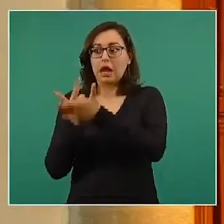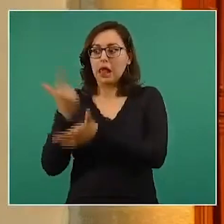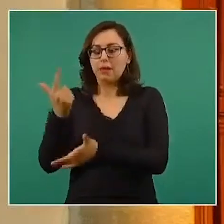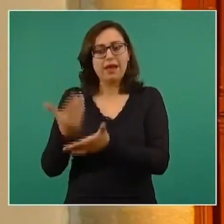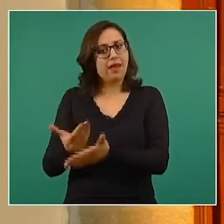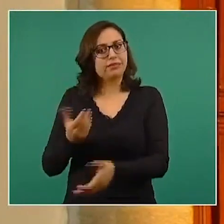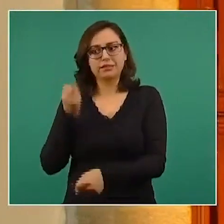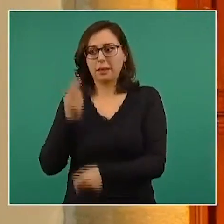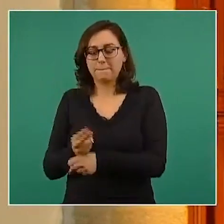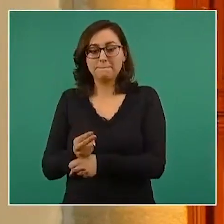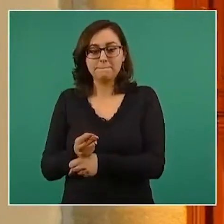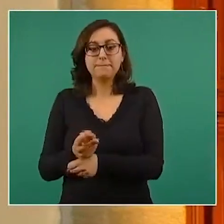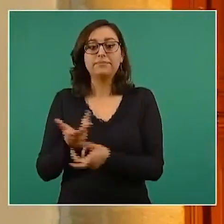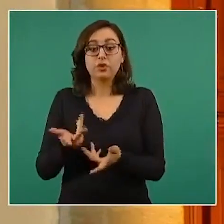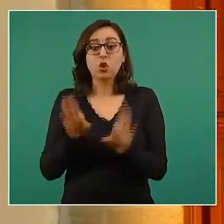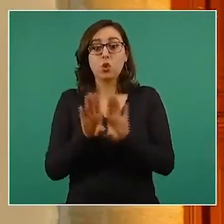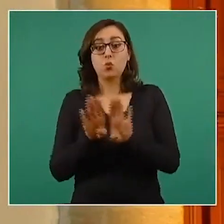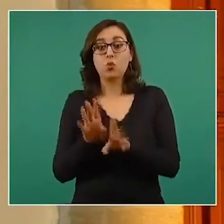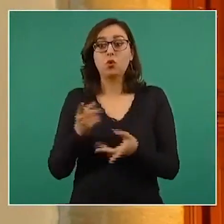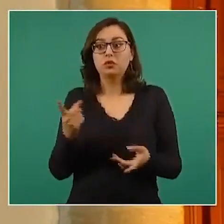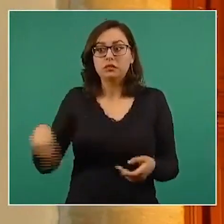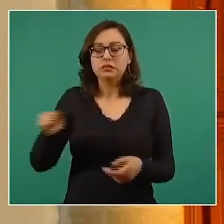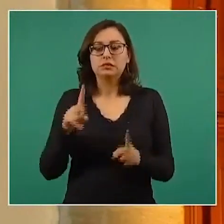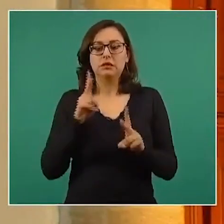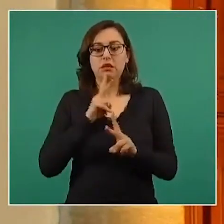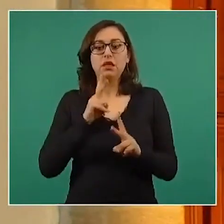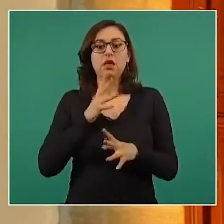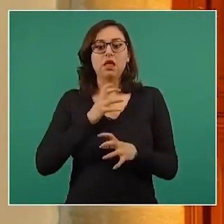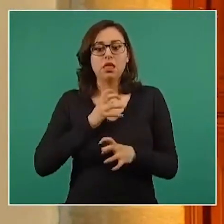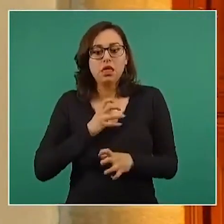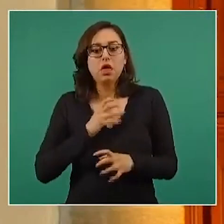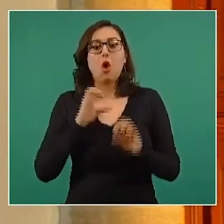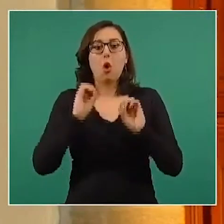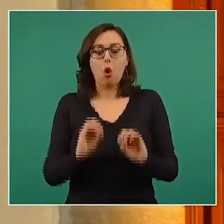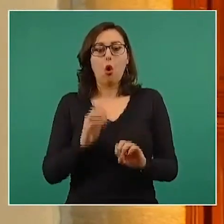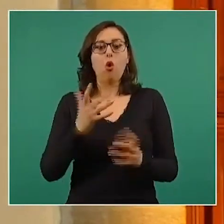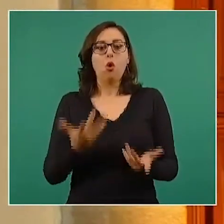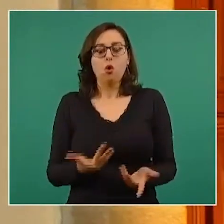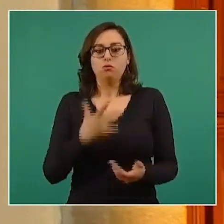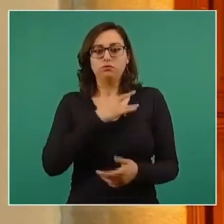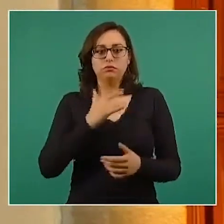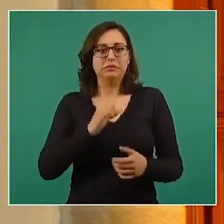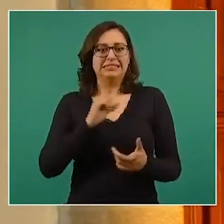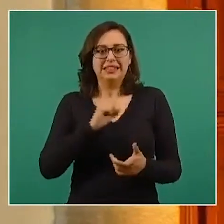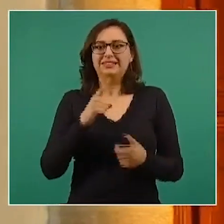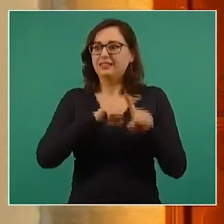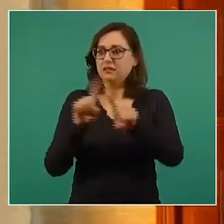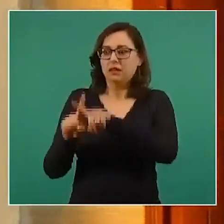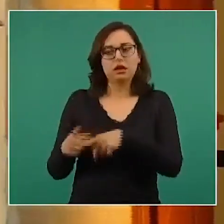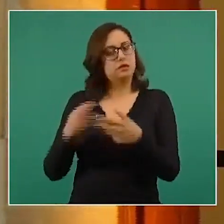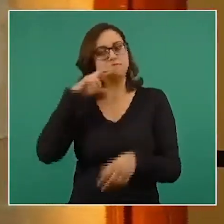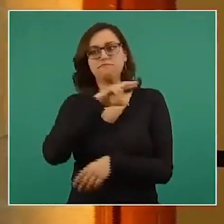podrían ser disnea o un poco de saturación, motivan de manera inmediata el envío a una unidad médica de segundo nivel. La siguiente,